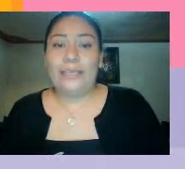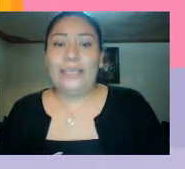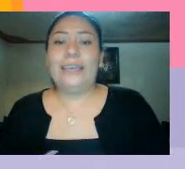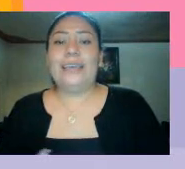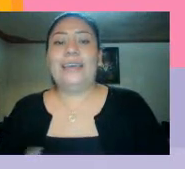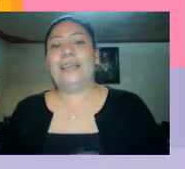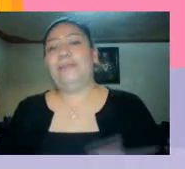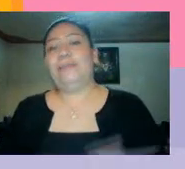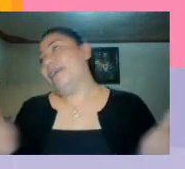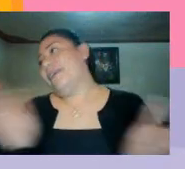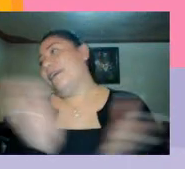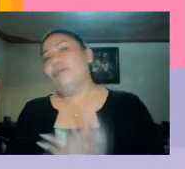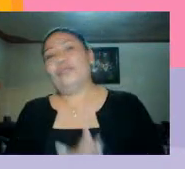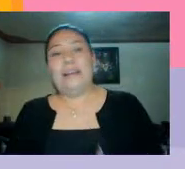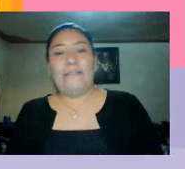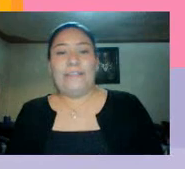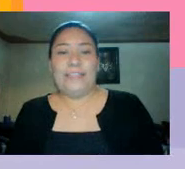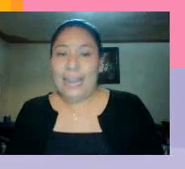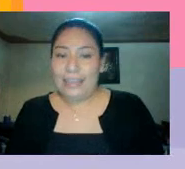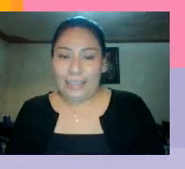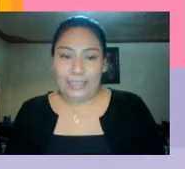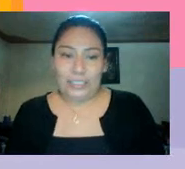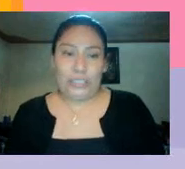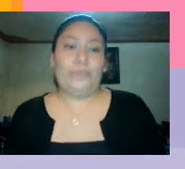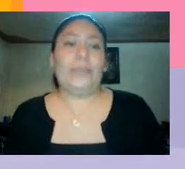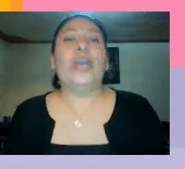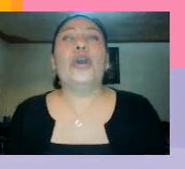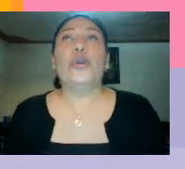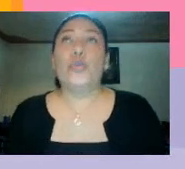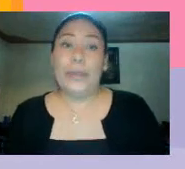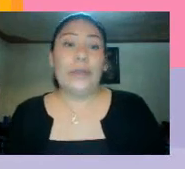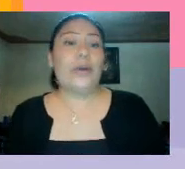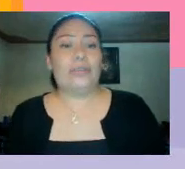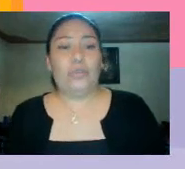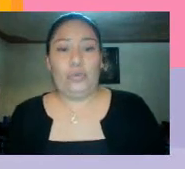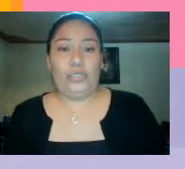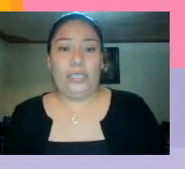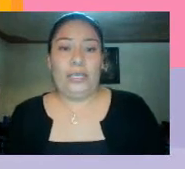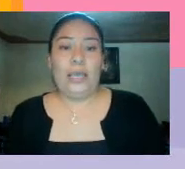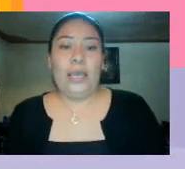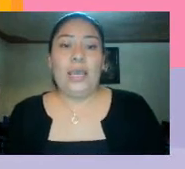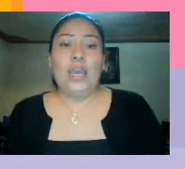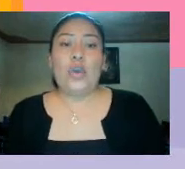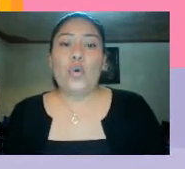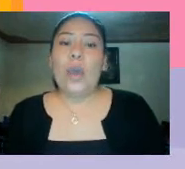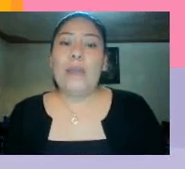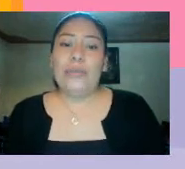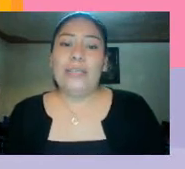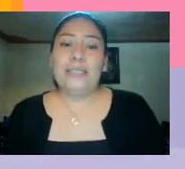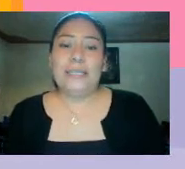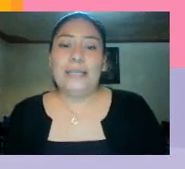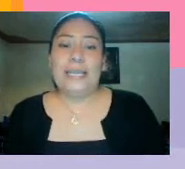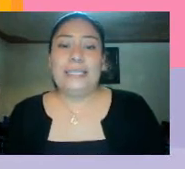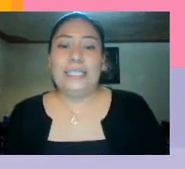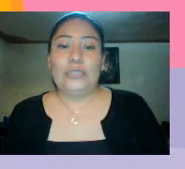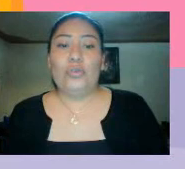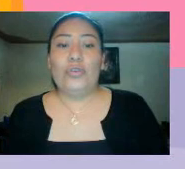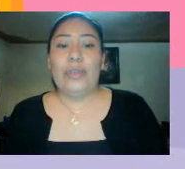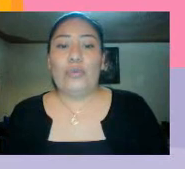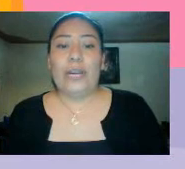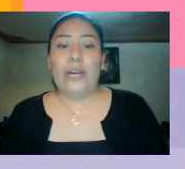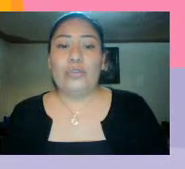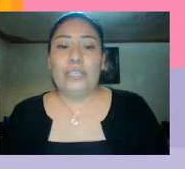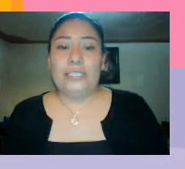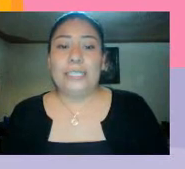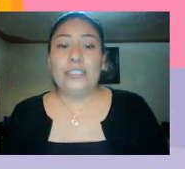Bueno, ¿y qué creen? Pues ya llegamos al final de esto. Número 14. ¿Cuál puede ser el título